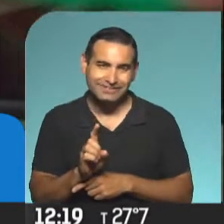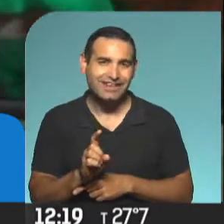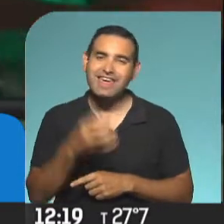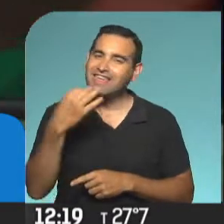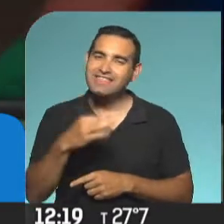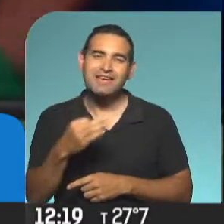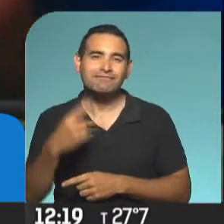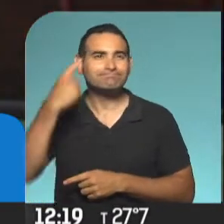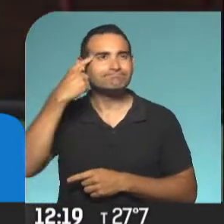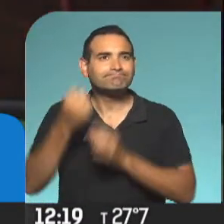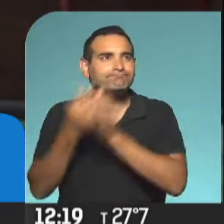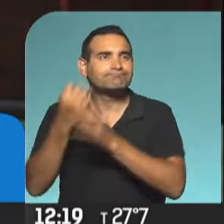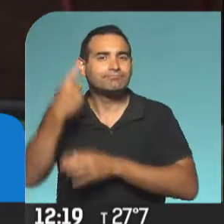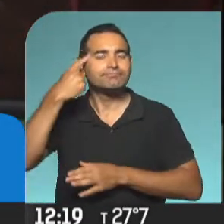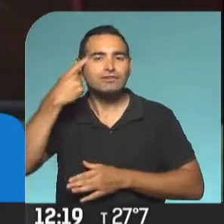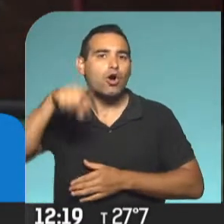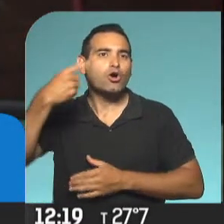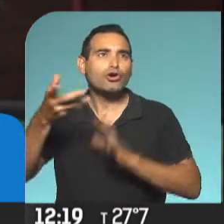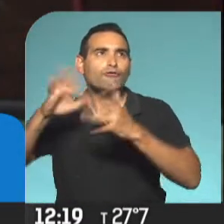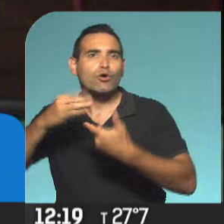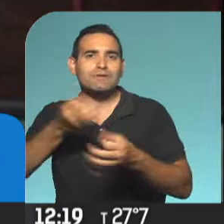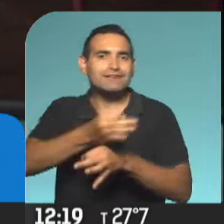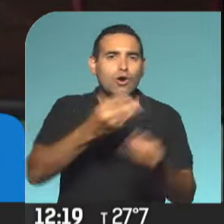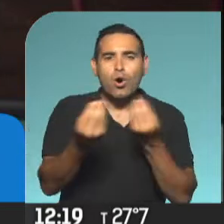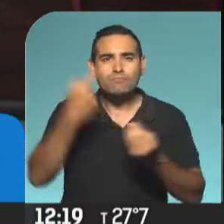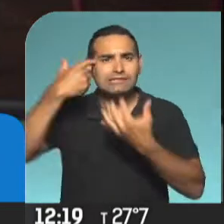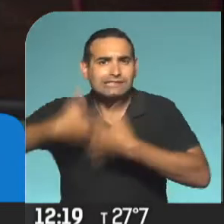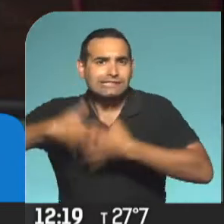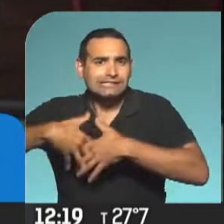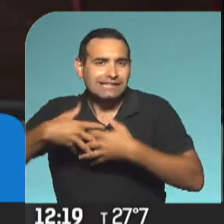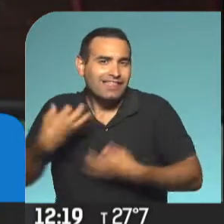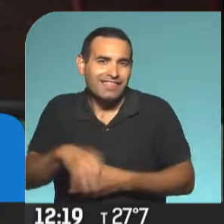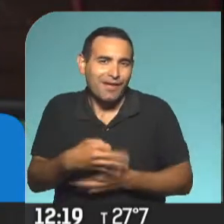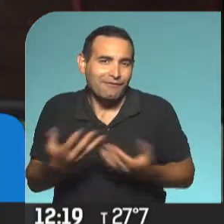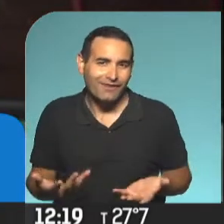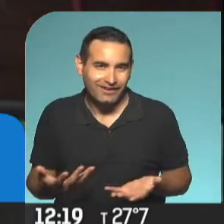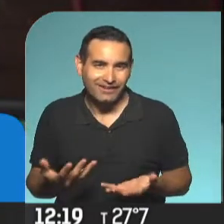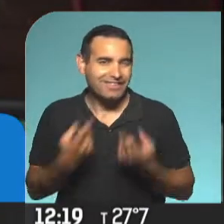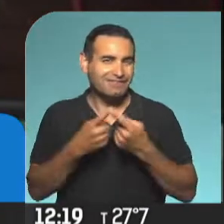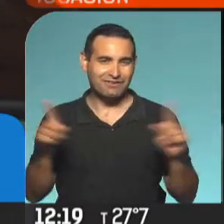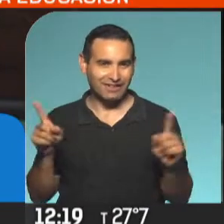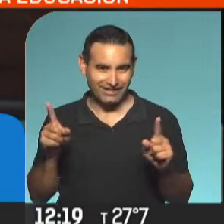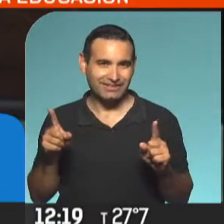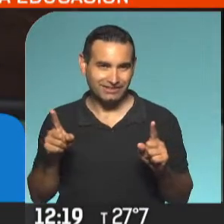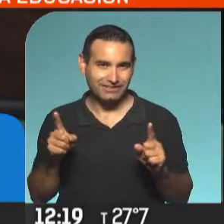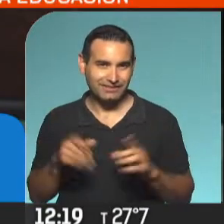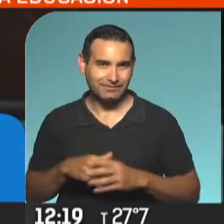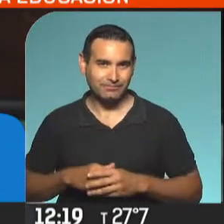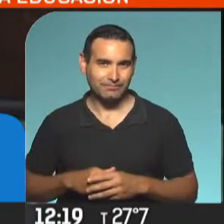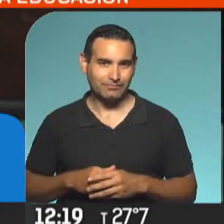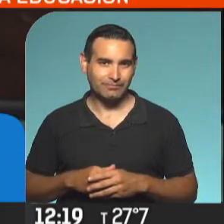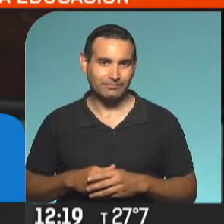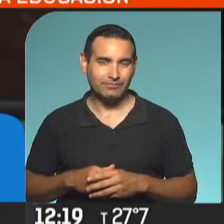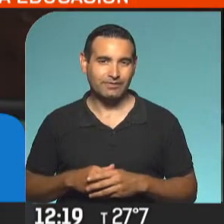que generar otras estrategias, ¿sí? Que tuvimos que salir a hacerlo sobre la misma pandemia,